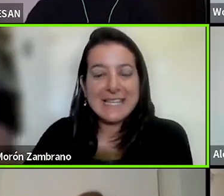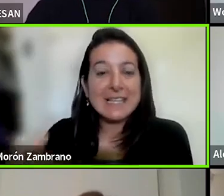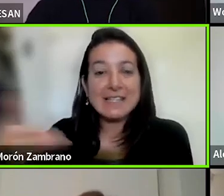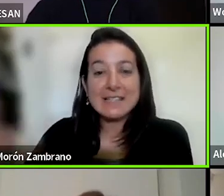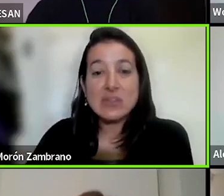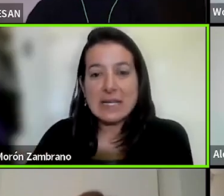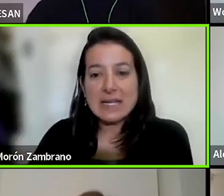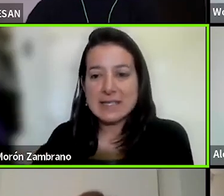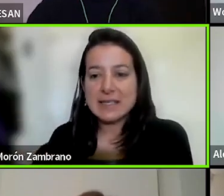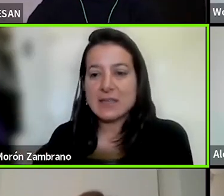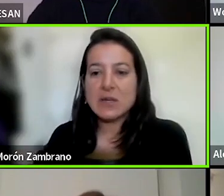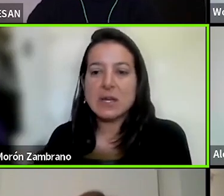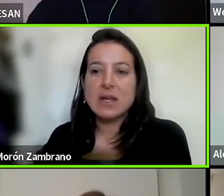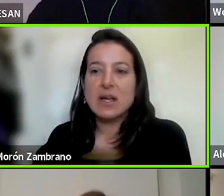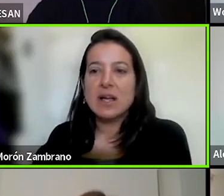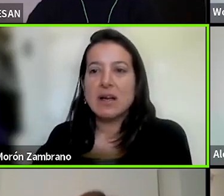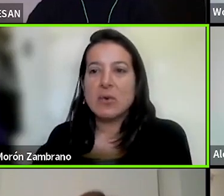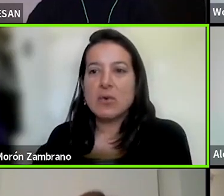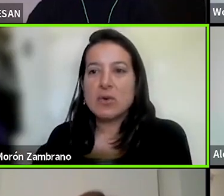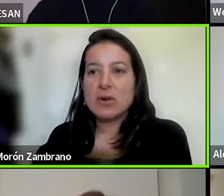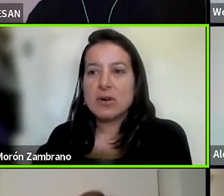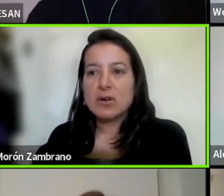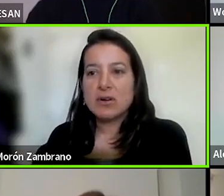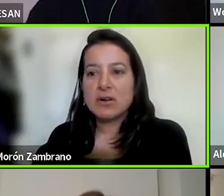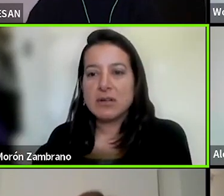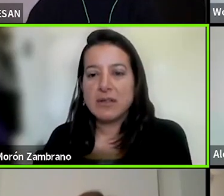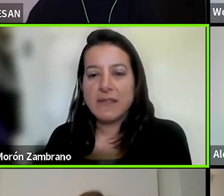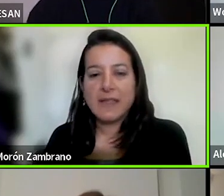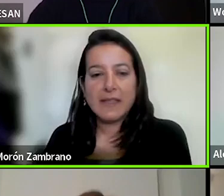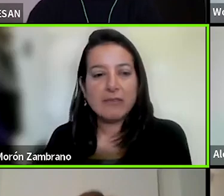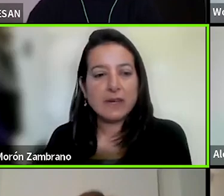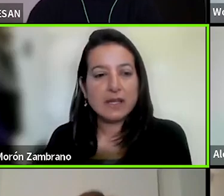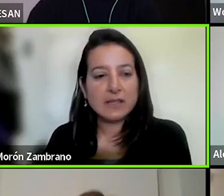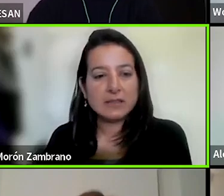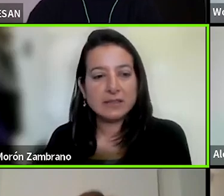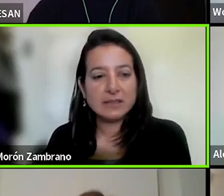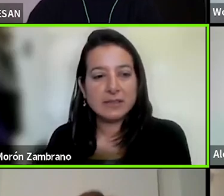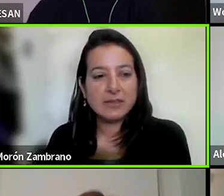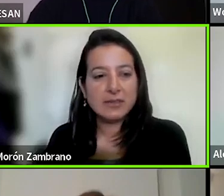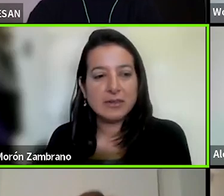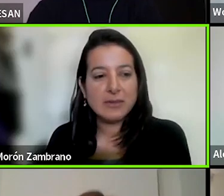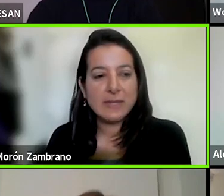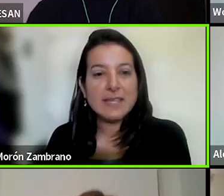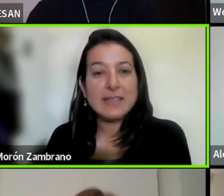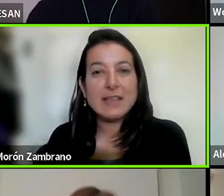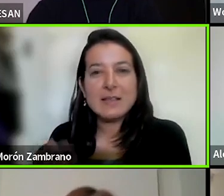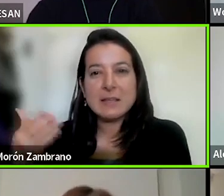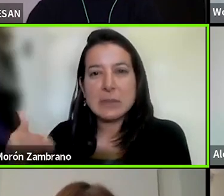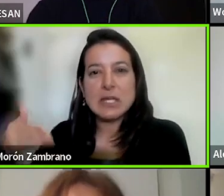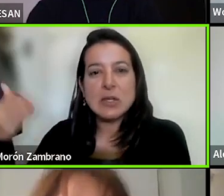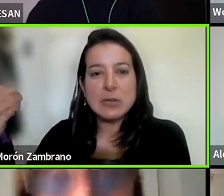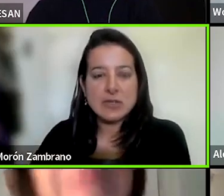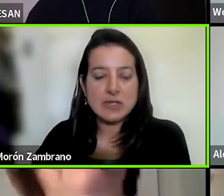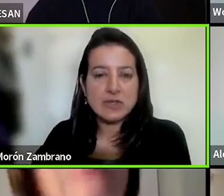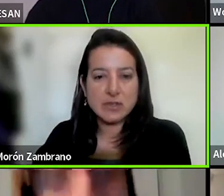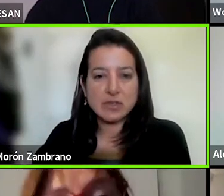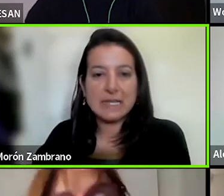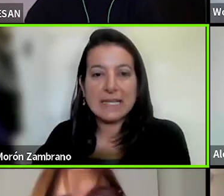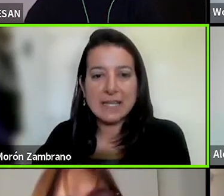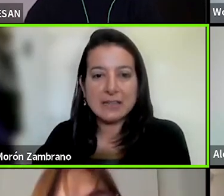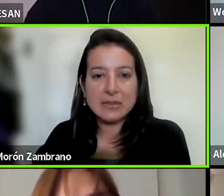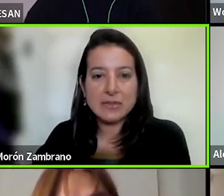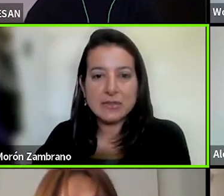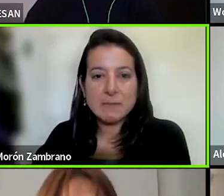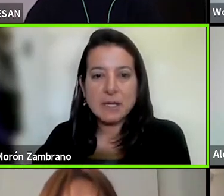recién ingresando a la iniciativa uno desde afuera no entiende a veces por qué los procesos